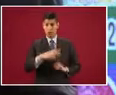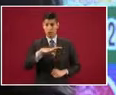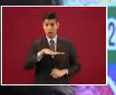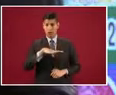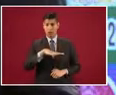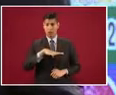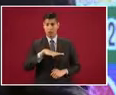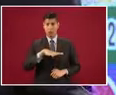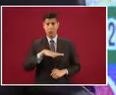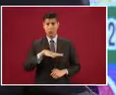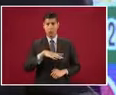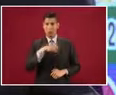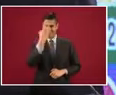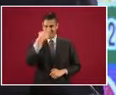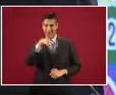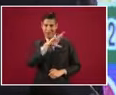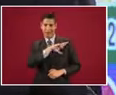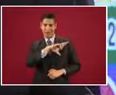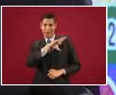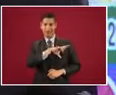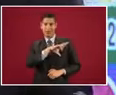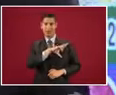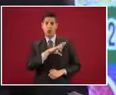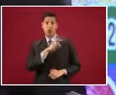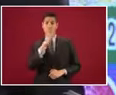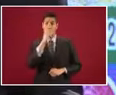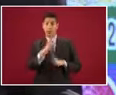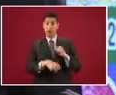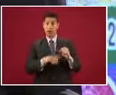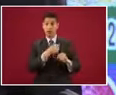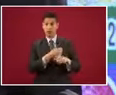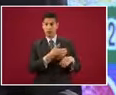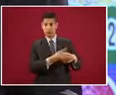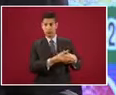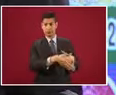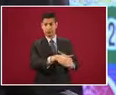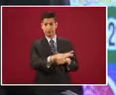de renta de 1 año.